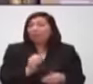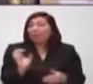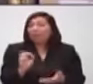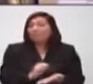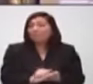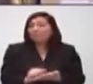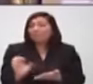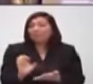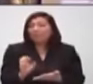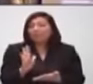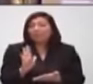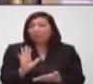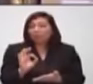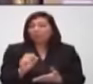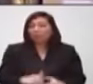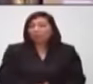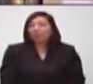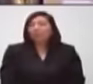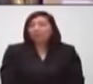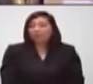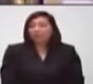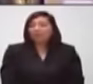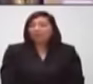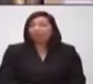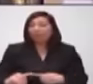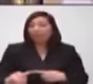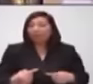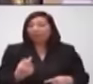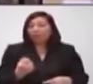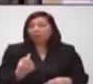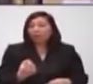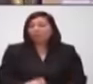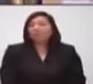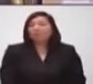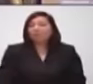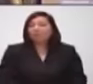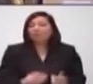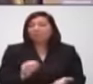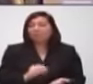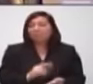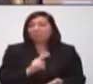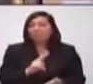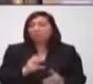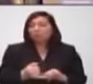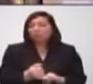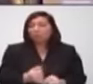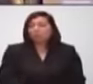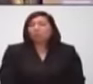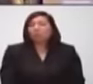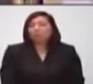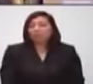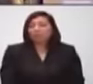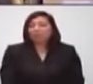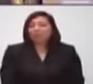enero, 5.50 creo que es el peaje, ¿no? Ida y vuelta 11, y algunos que tengan que regresar dos veces, 22 soles, y más allá de